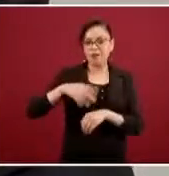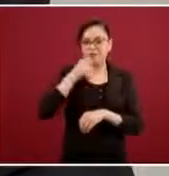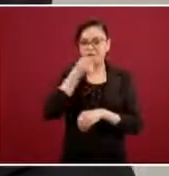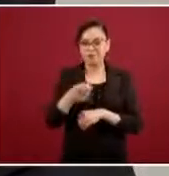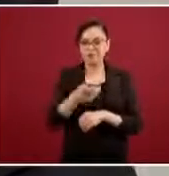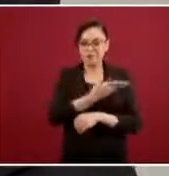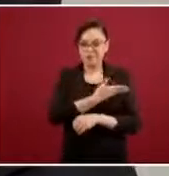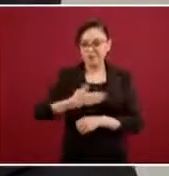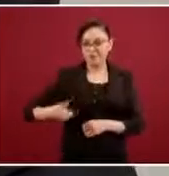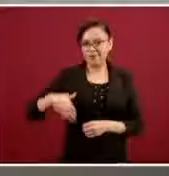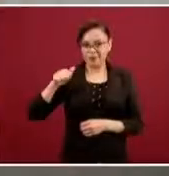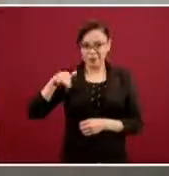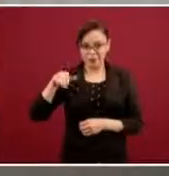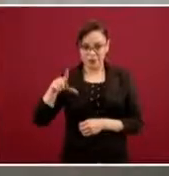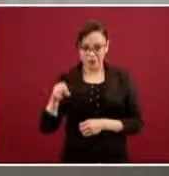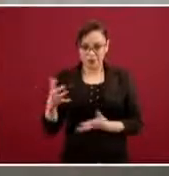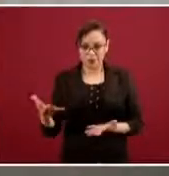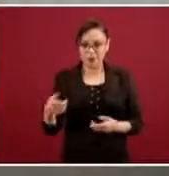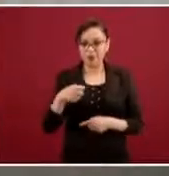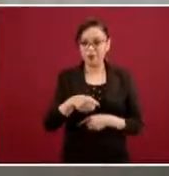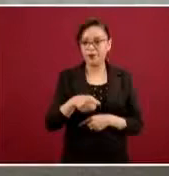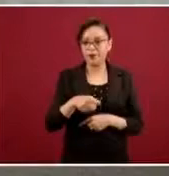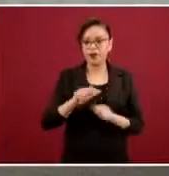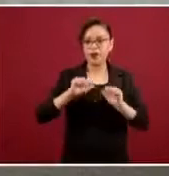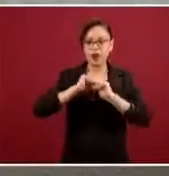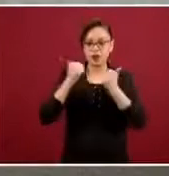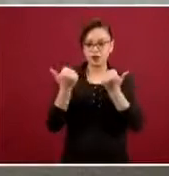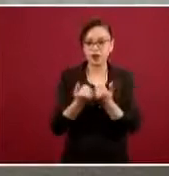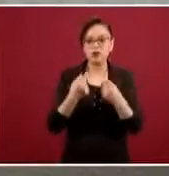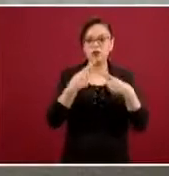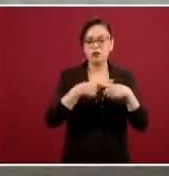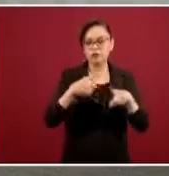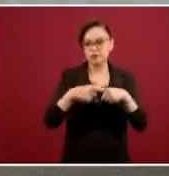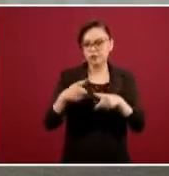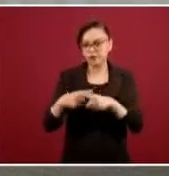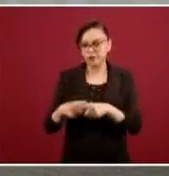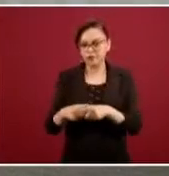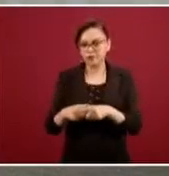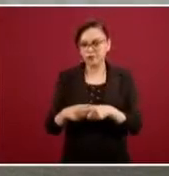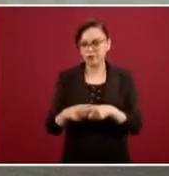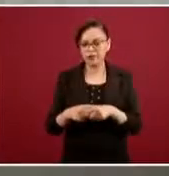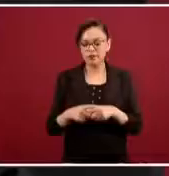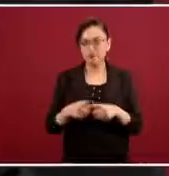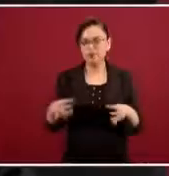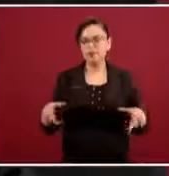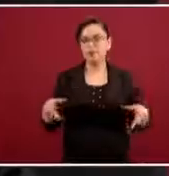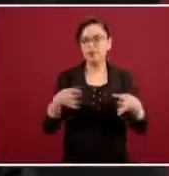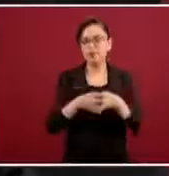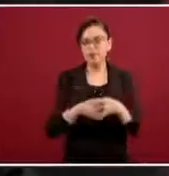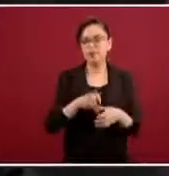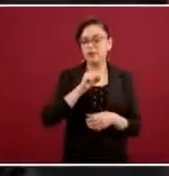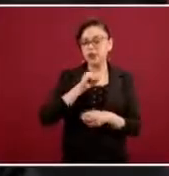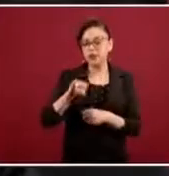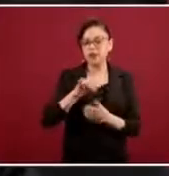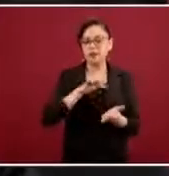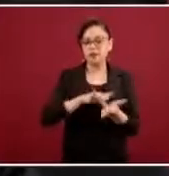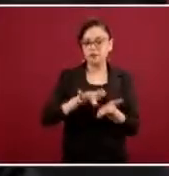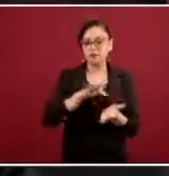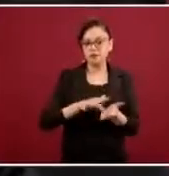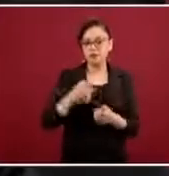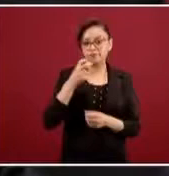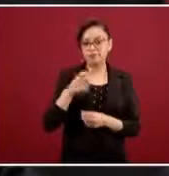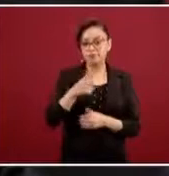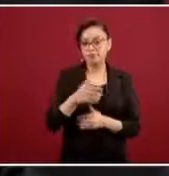grandes consorcios o asociaciones y consorcios de hospitales privados están justamente apoyando el proceso de